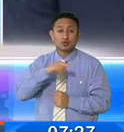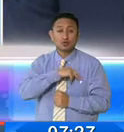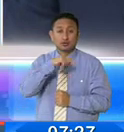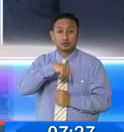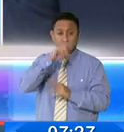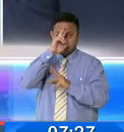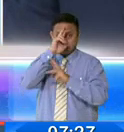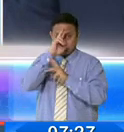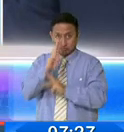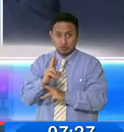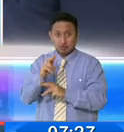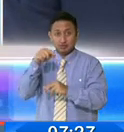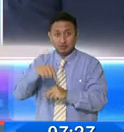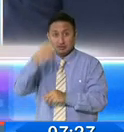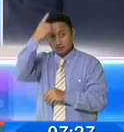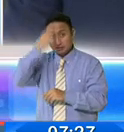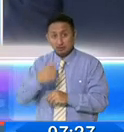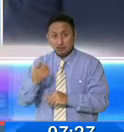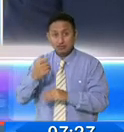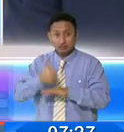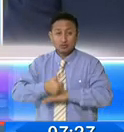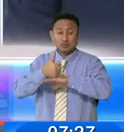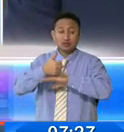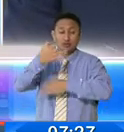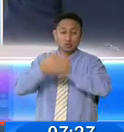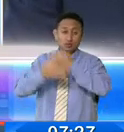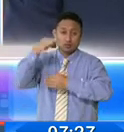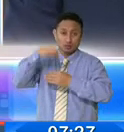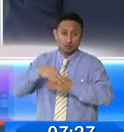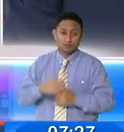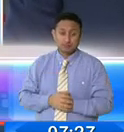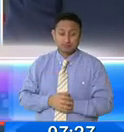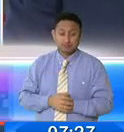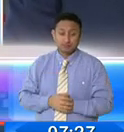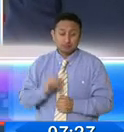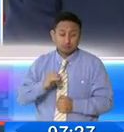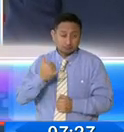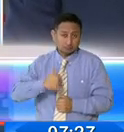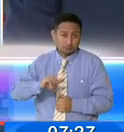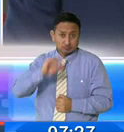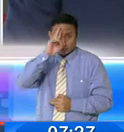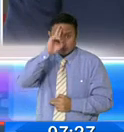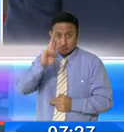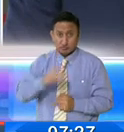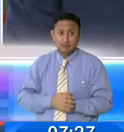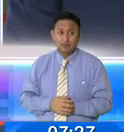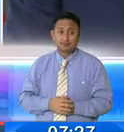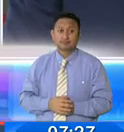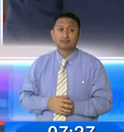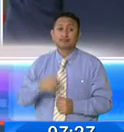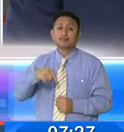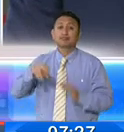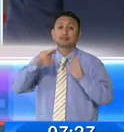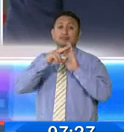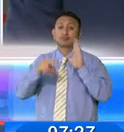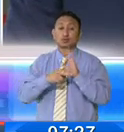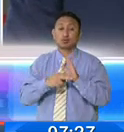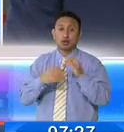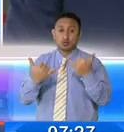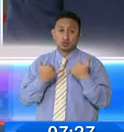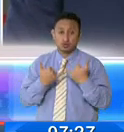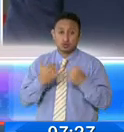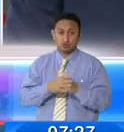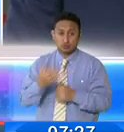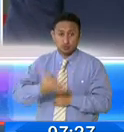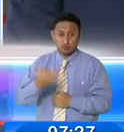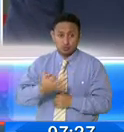respetuosos de las decisiones de la Corte Constitucional y lo seguiremos siendo. Esta medida, yo tengo la absoluta certeza que es una